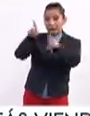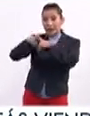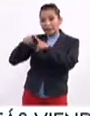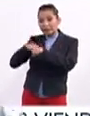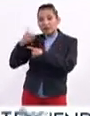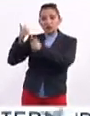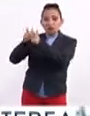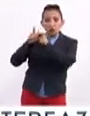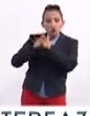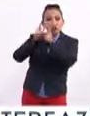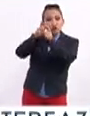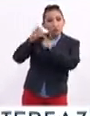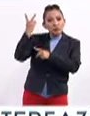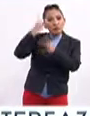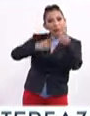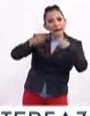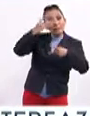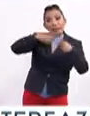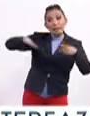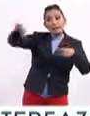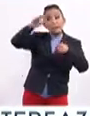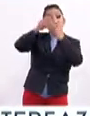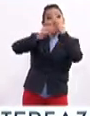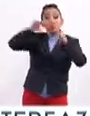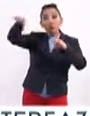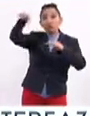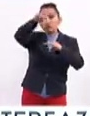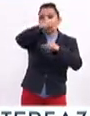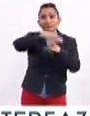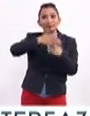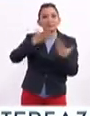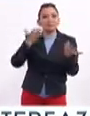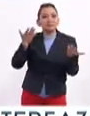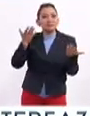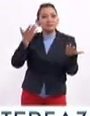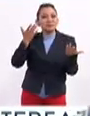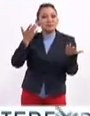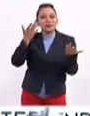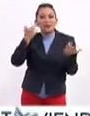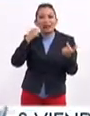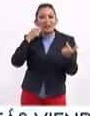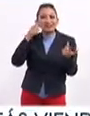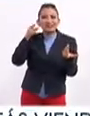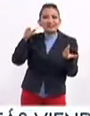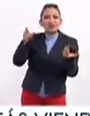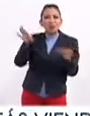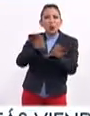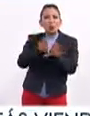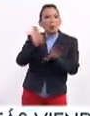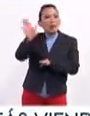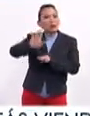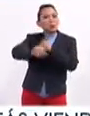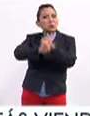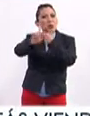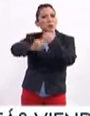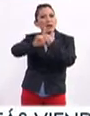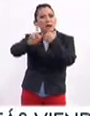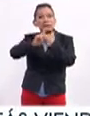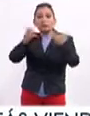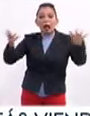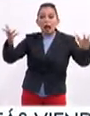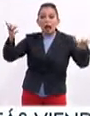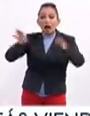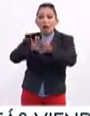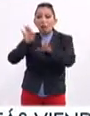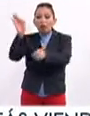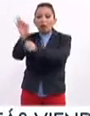flujos migratorios que están existiendo alrededor del mundo, no se está habiendo una especie de crisis de poder garantizar los